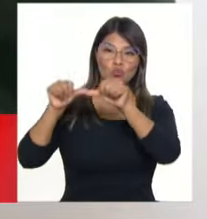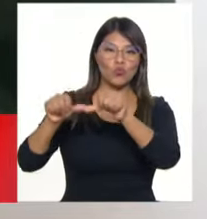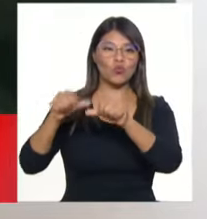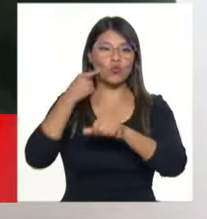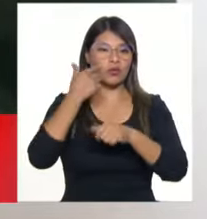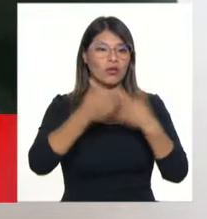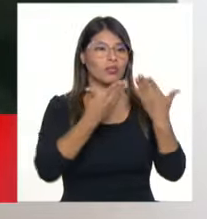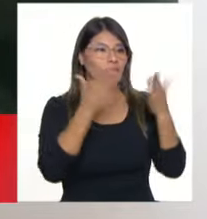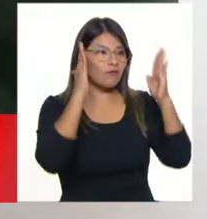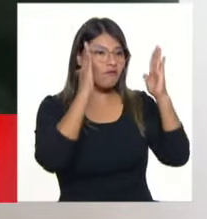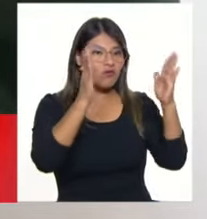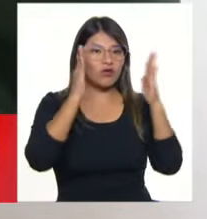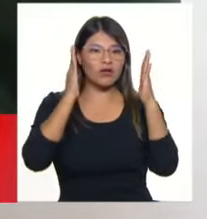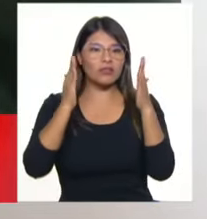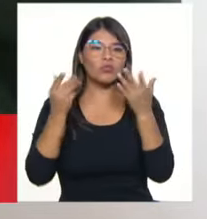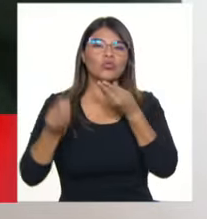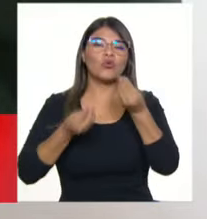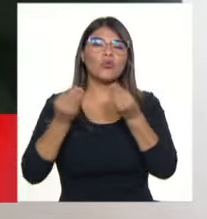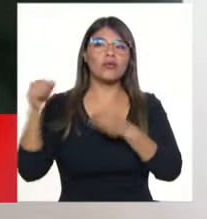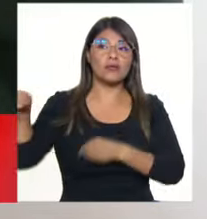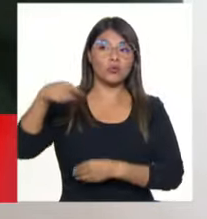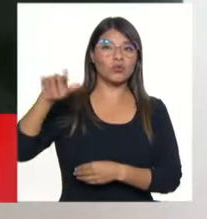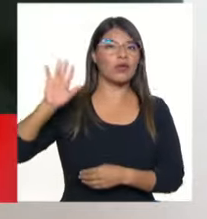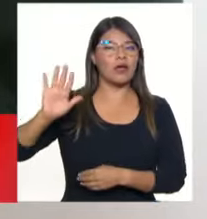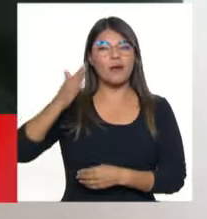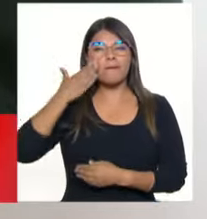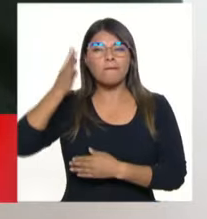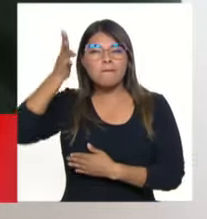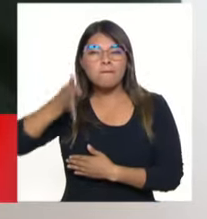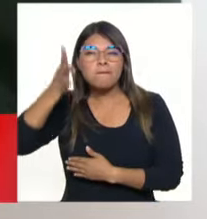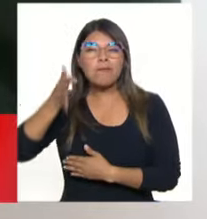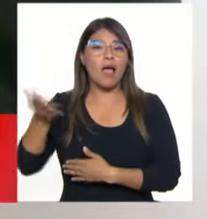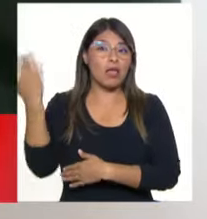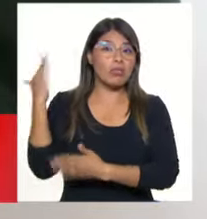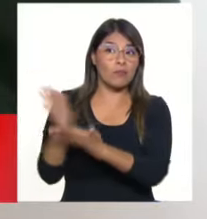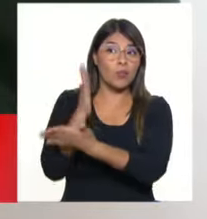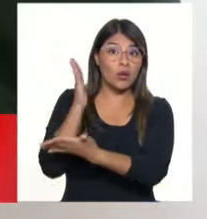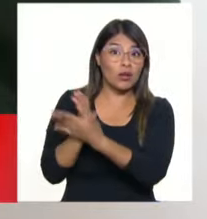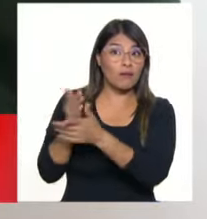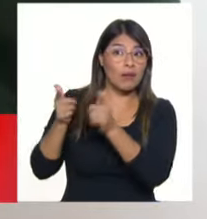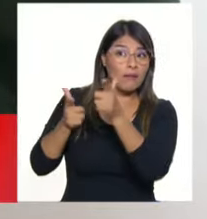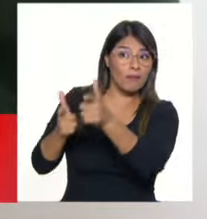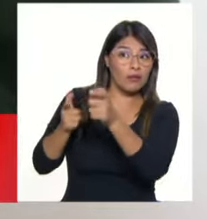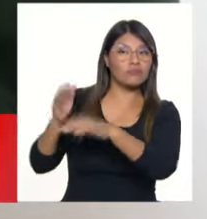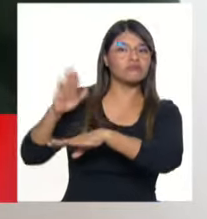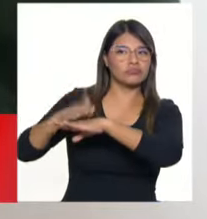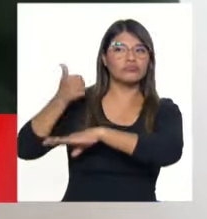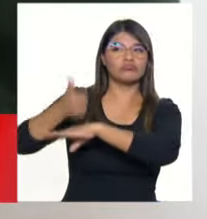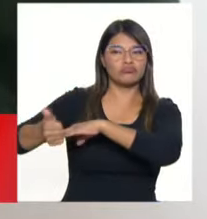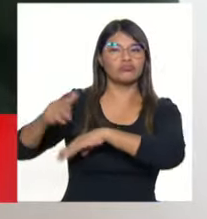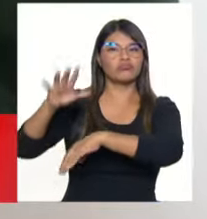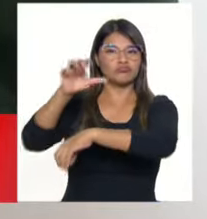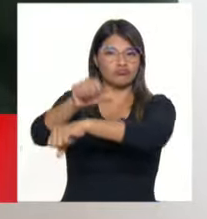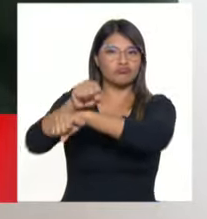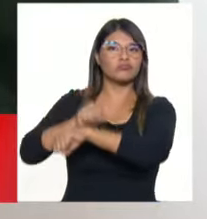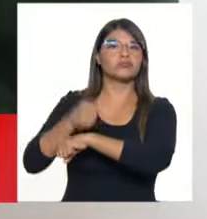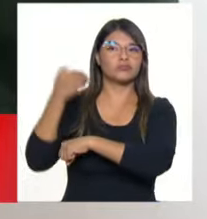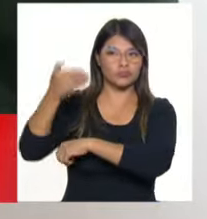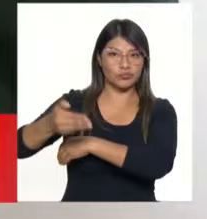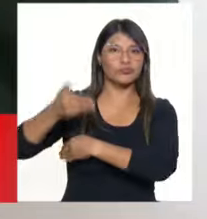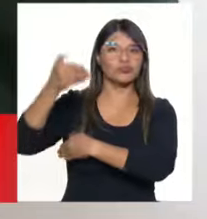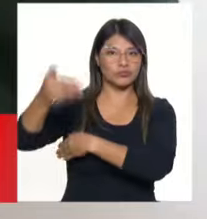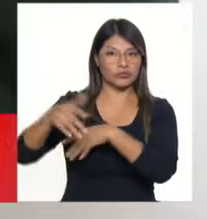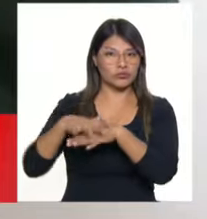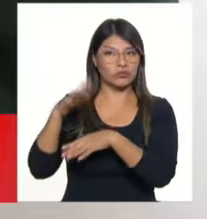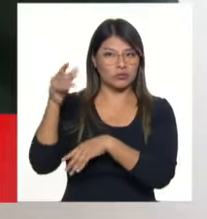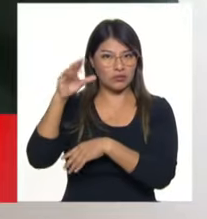momento abocados a dar con estos sujetos que han cometido este acto delincuencial en agravio de una persona, ¿no?, que ha